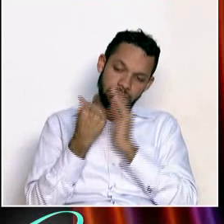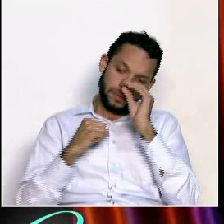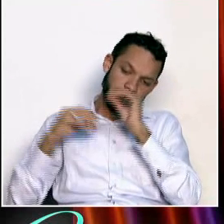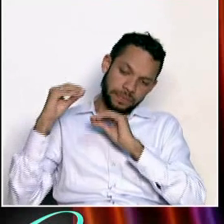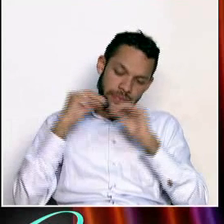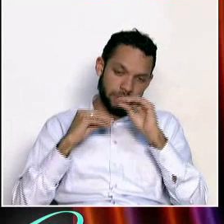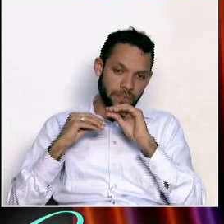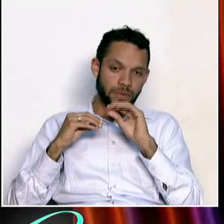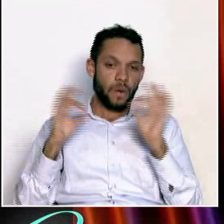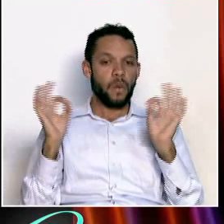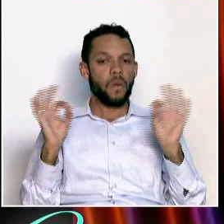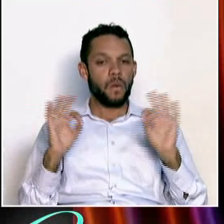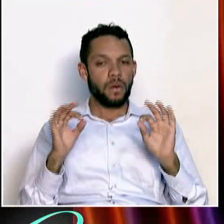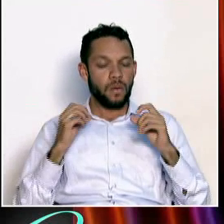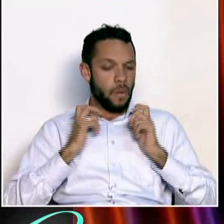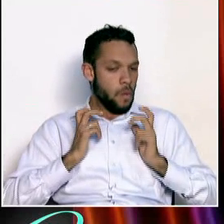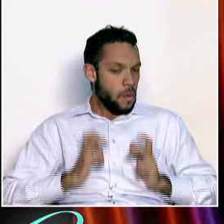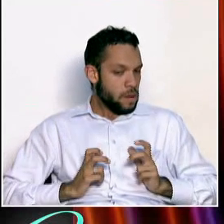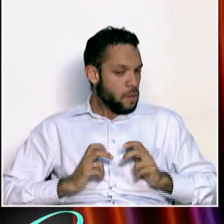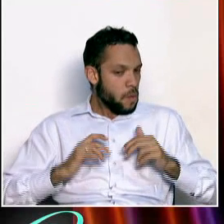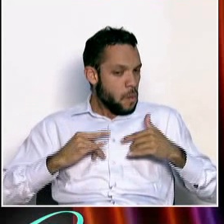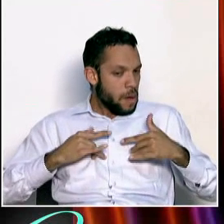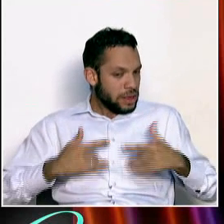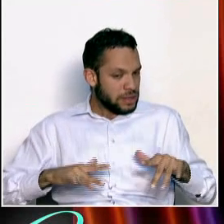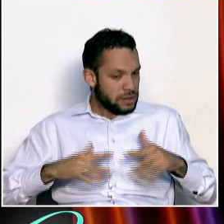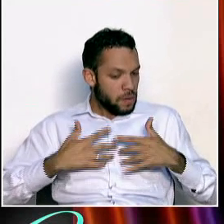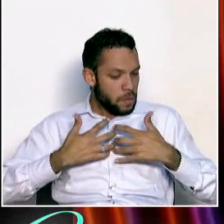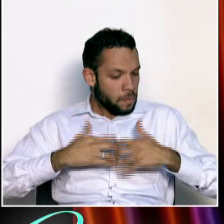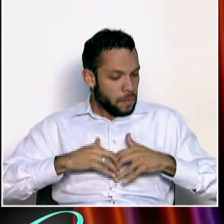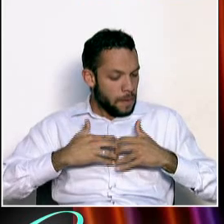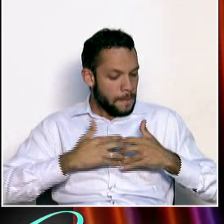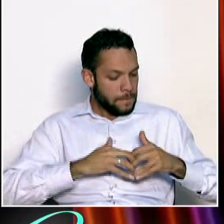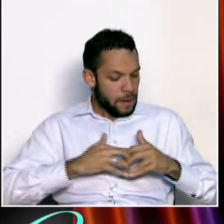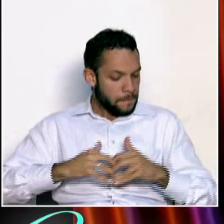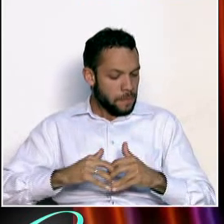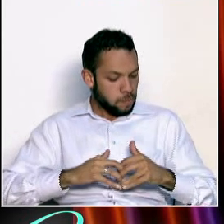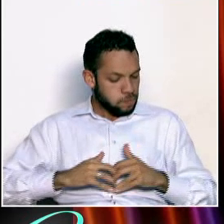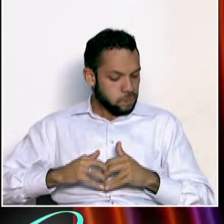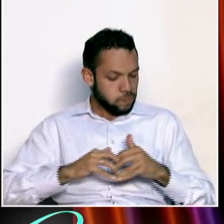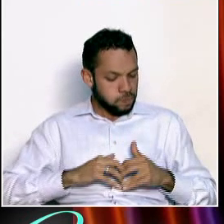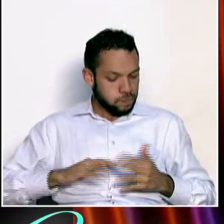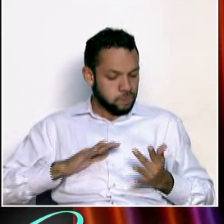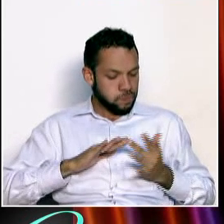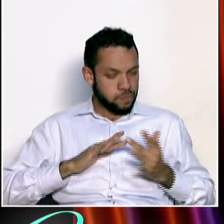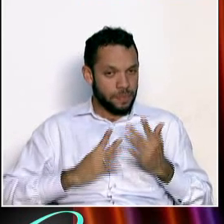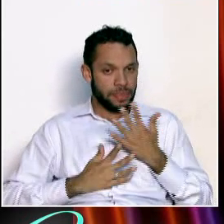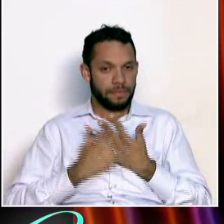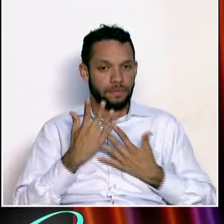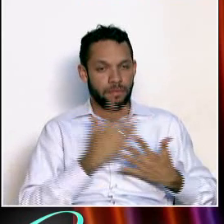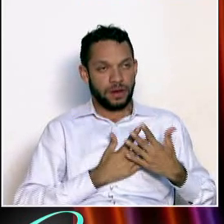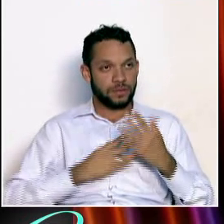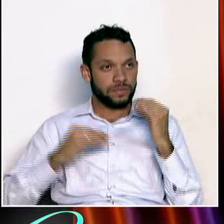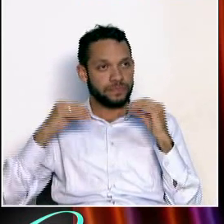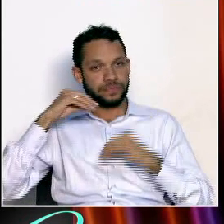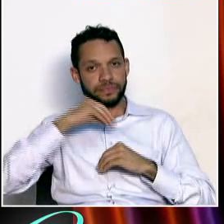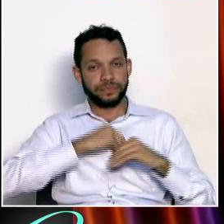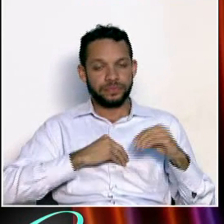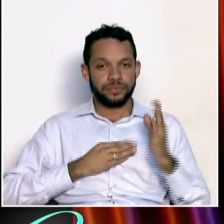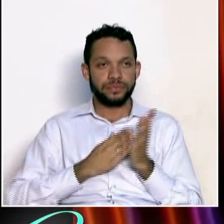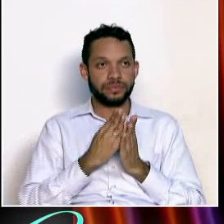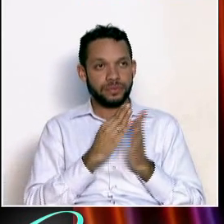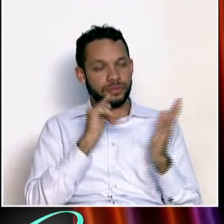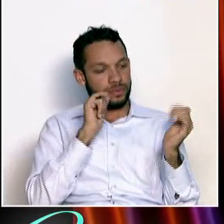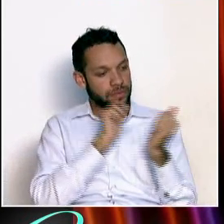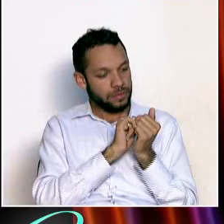esa área. En cualquier parte donde la persona la necesite como poder terapéutico, la mano se desplaza hacia ese